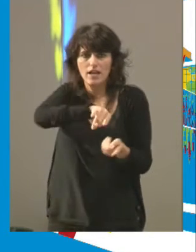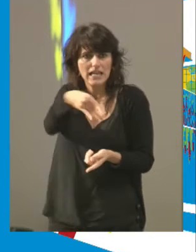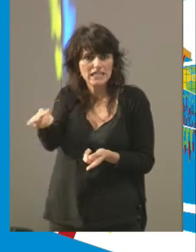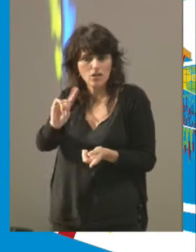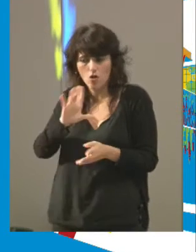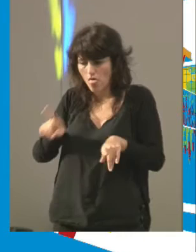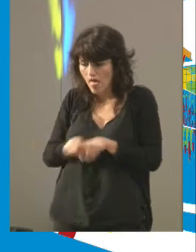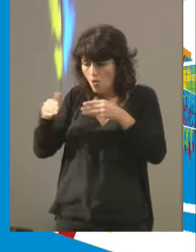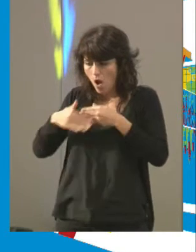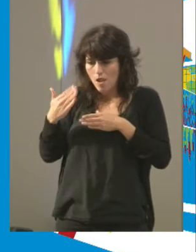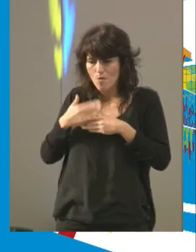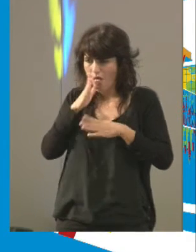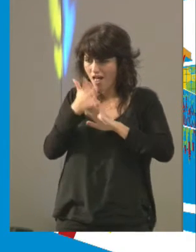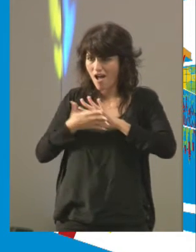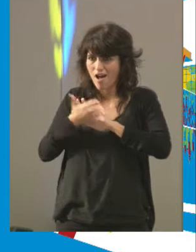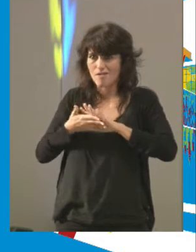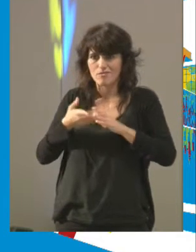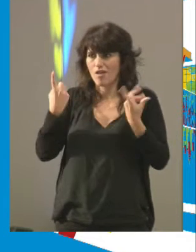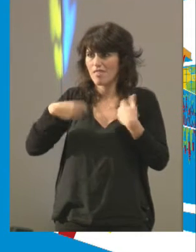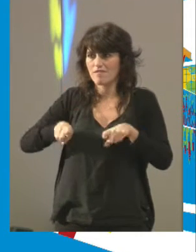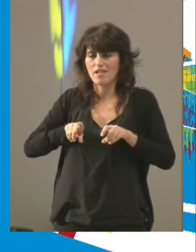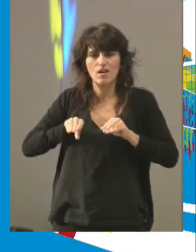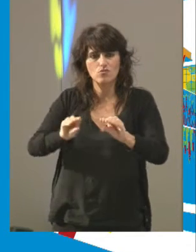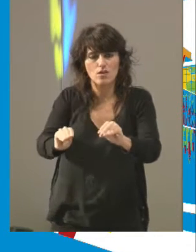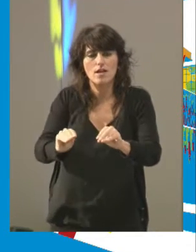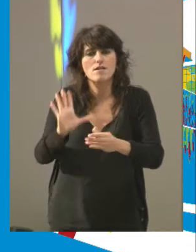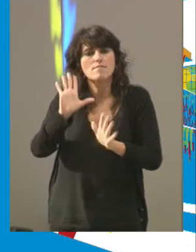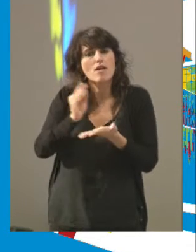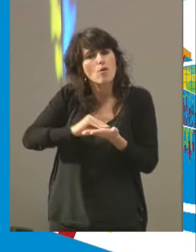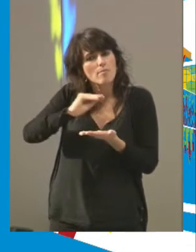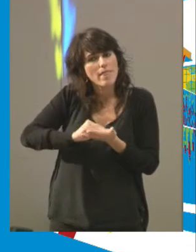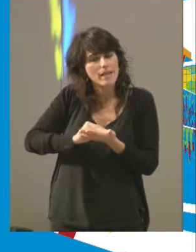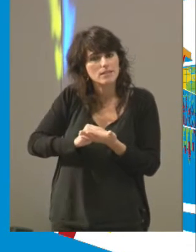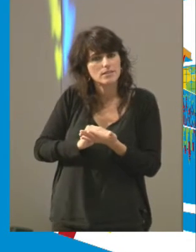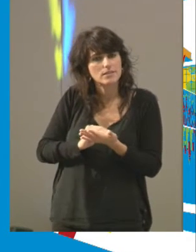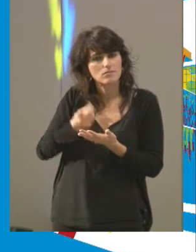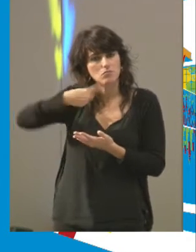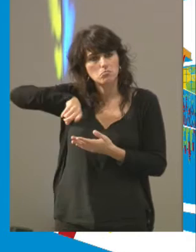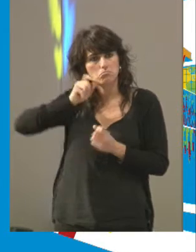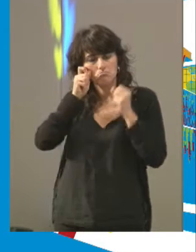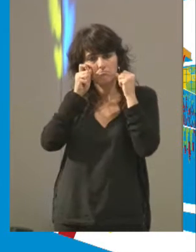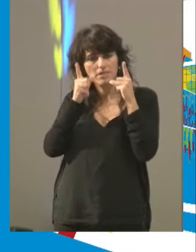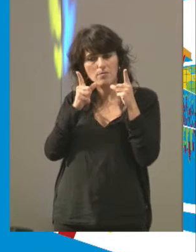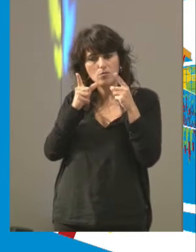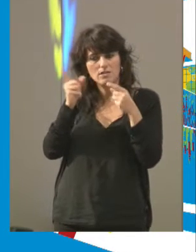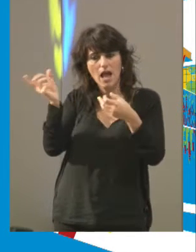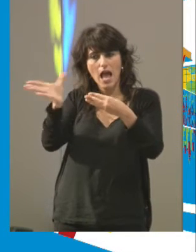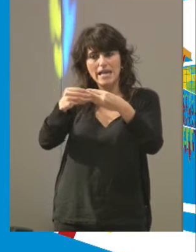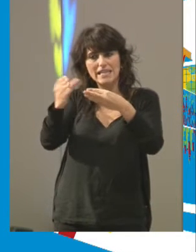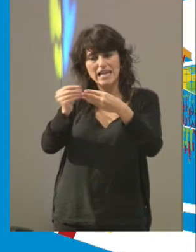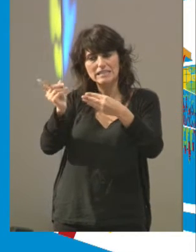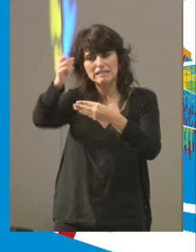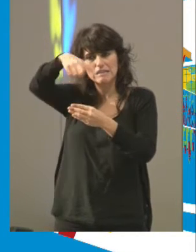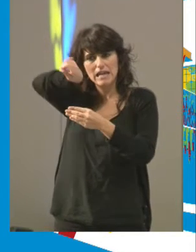no tienes que utilizar el Big Data. Pero hay veces que lo que nos damos cuenta con los clientes es